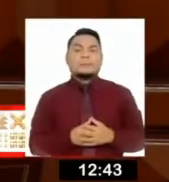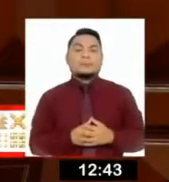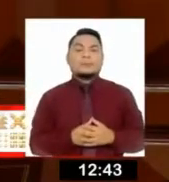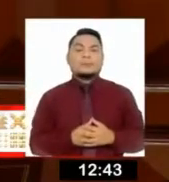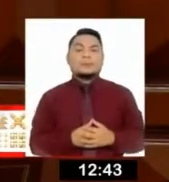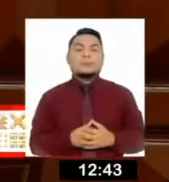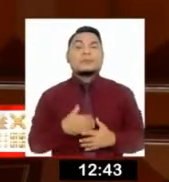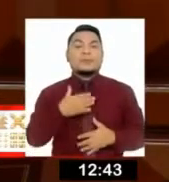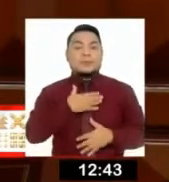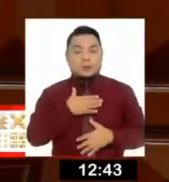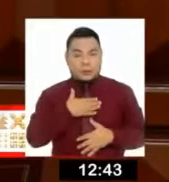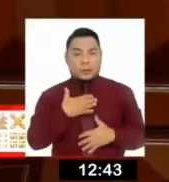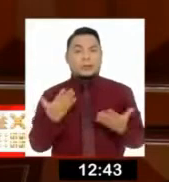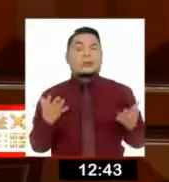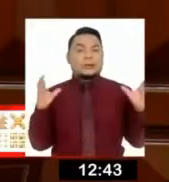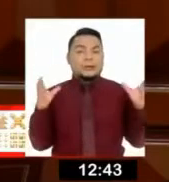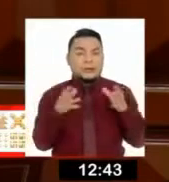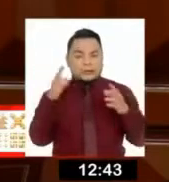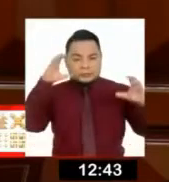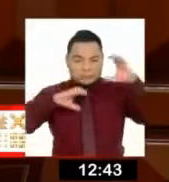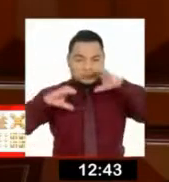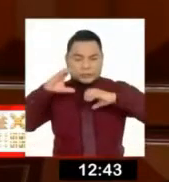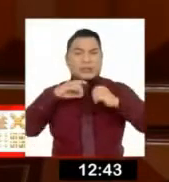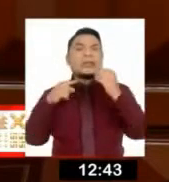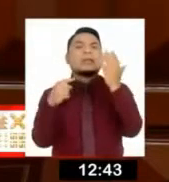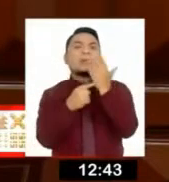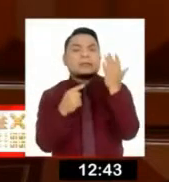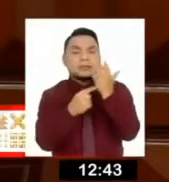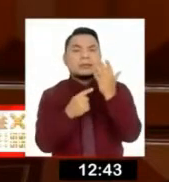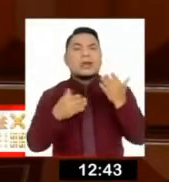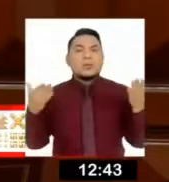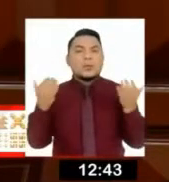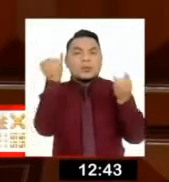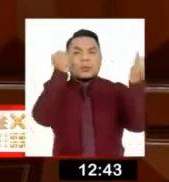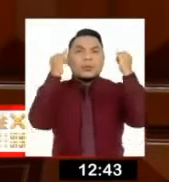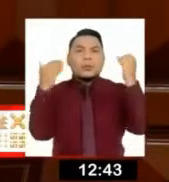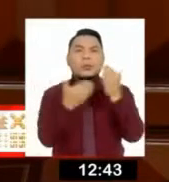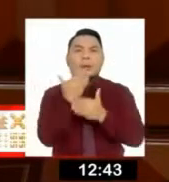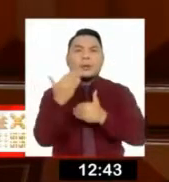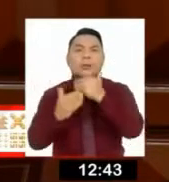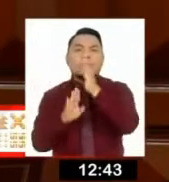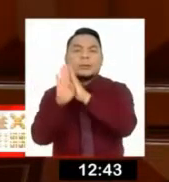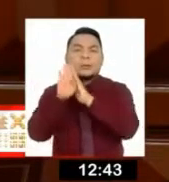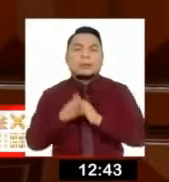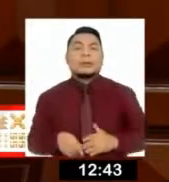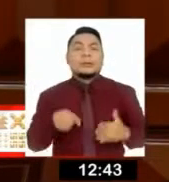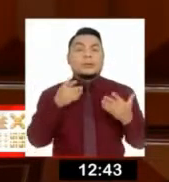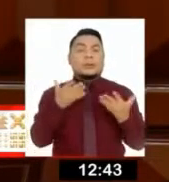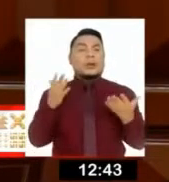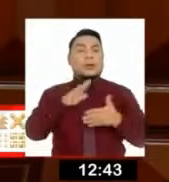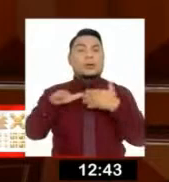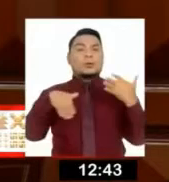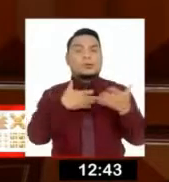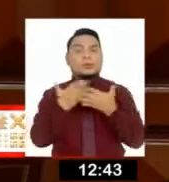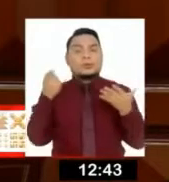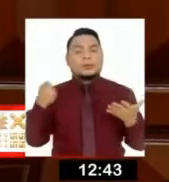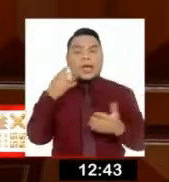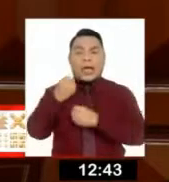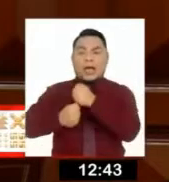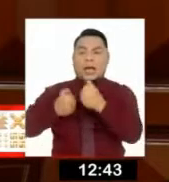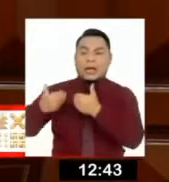Por nuestro bajo nivel en ciencia, tecnología e innovación, las exportaciones correspondientes al